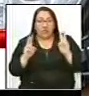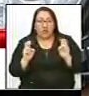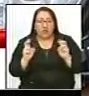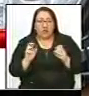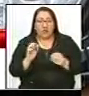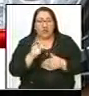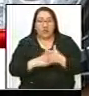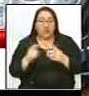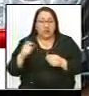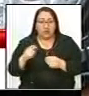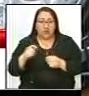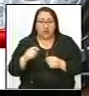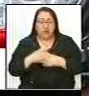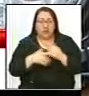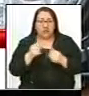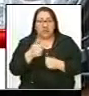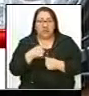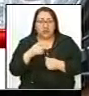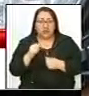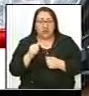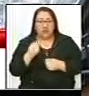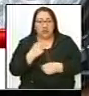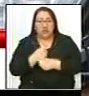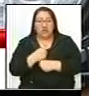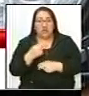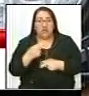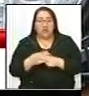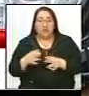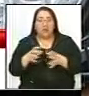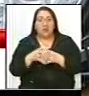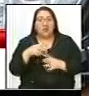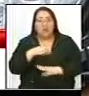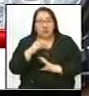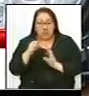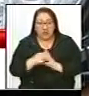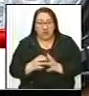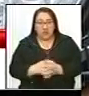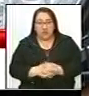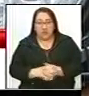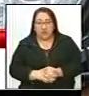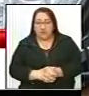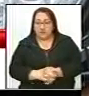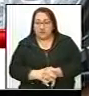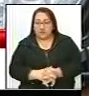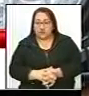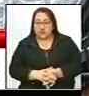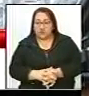no es un tema necesariamente de la agencia, sino es un tema en la relación y en la gestión del proyecto.